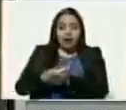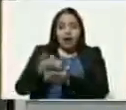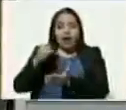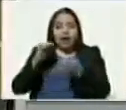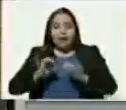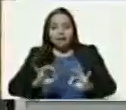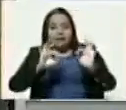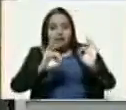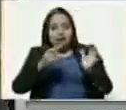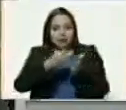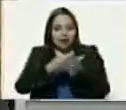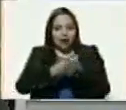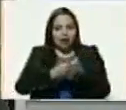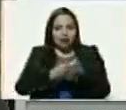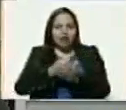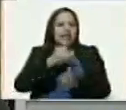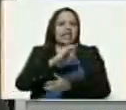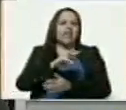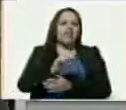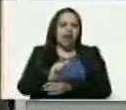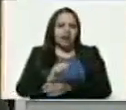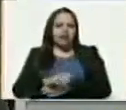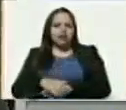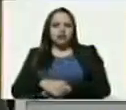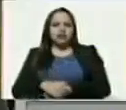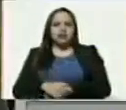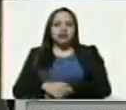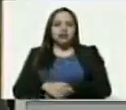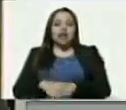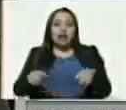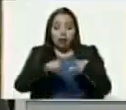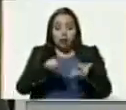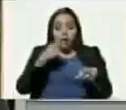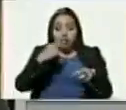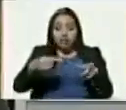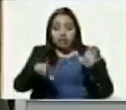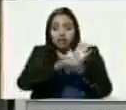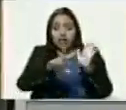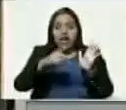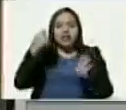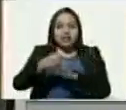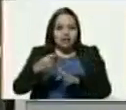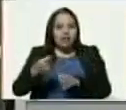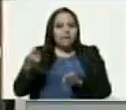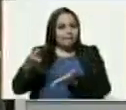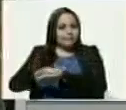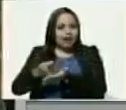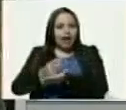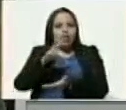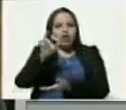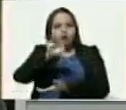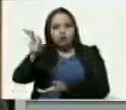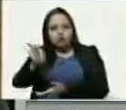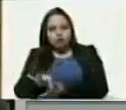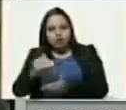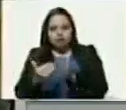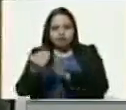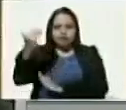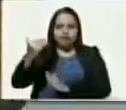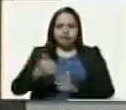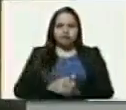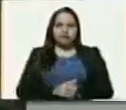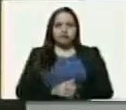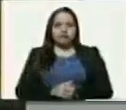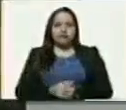especial, o lo que llamamos sujeto pasivo especial, tal como lo define la ley, se debe cancelar el 3%. Eso lo